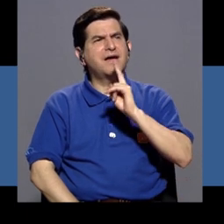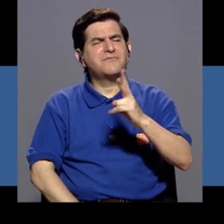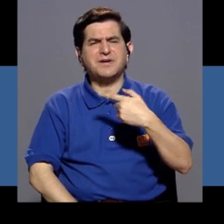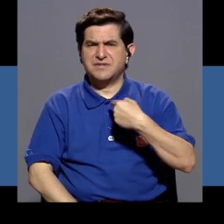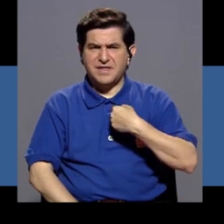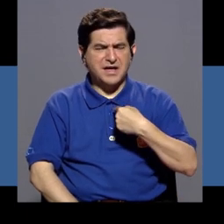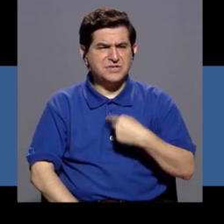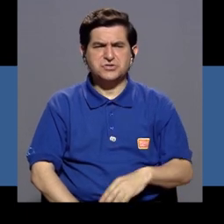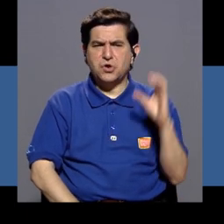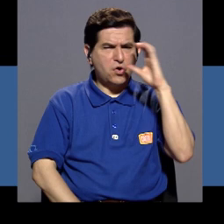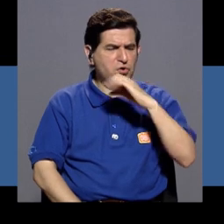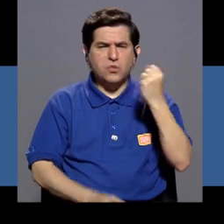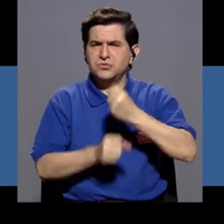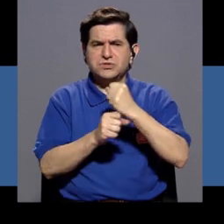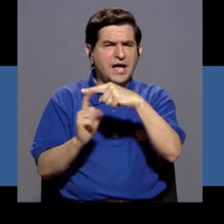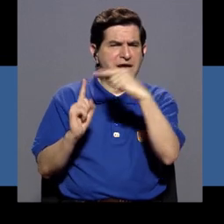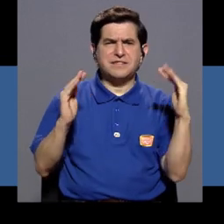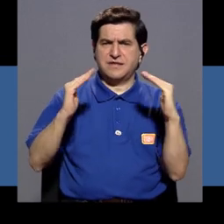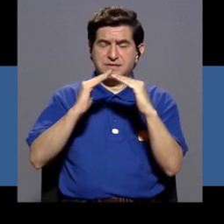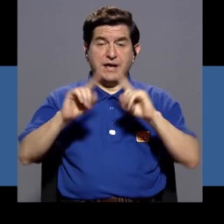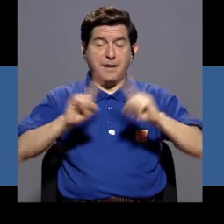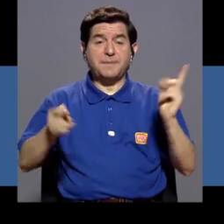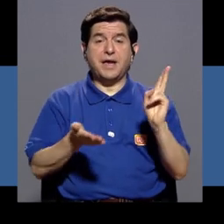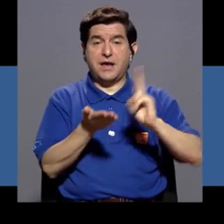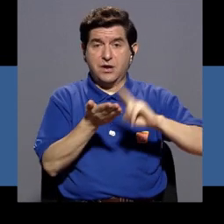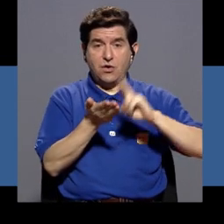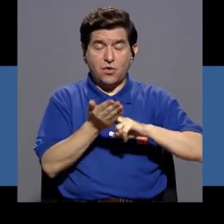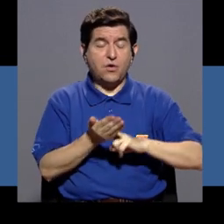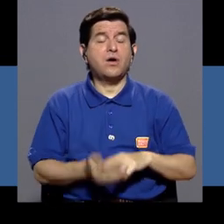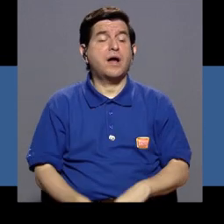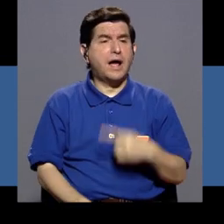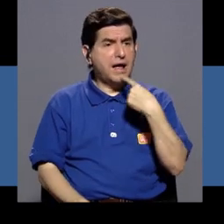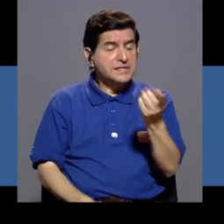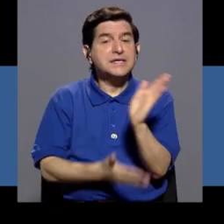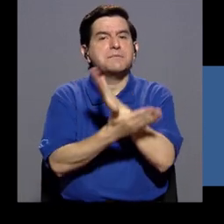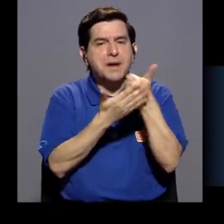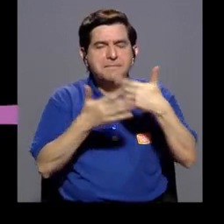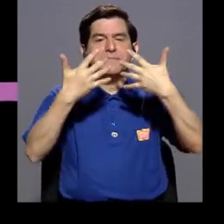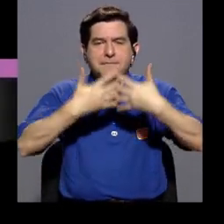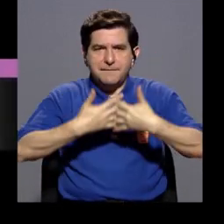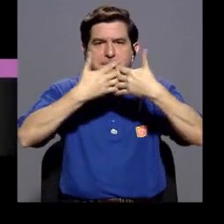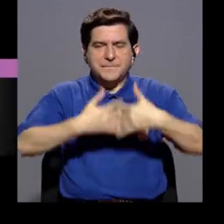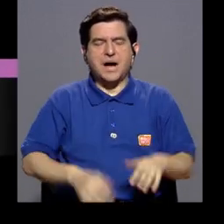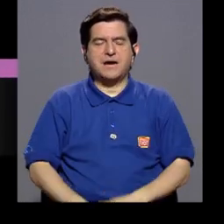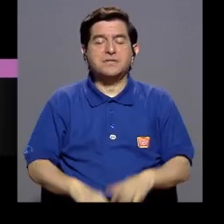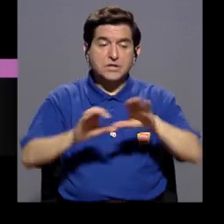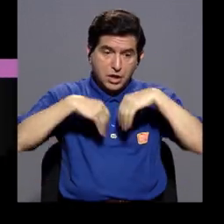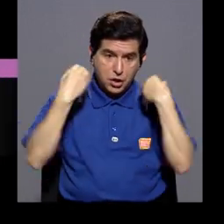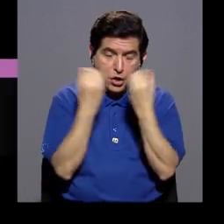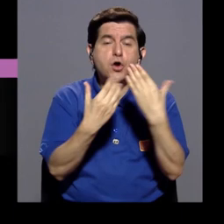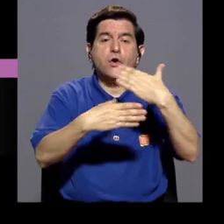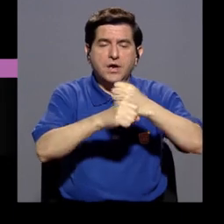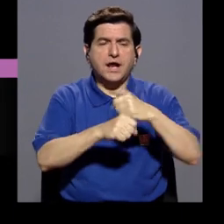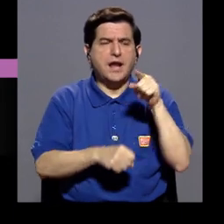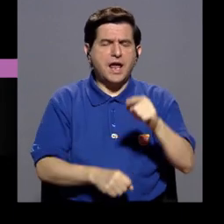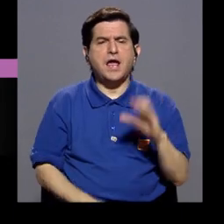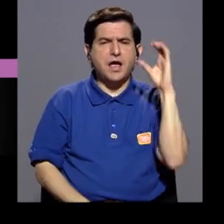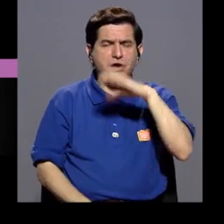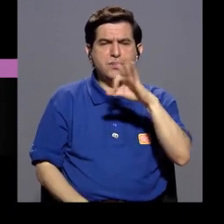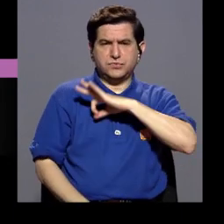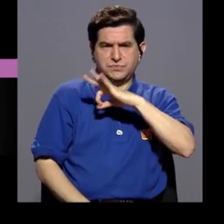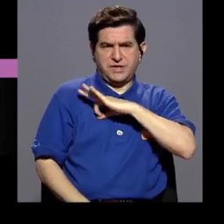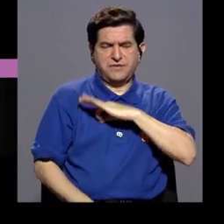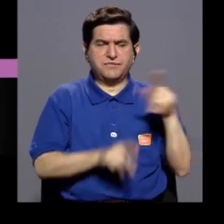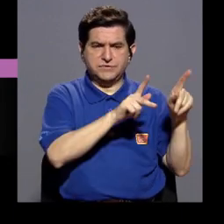Okay. En realidad yo no estaba buscando hacer el teletrabajo, fue que cuando me contrataron en TeamSmart me contaron que es parte de la empresa, de parte de la organización, porque